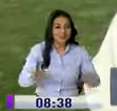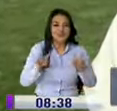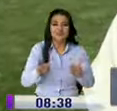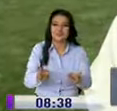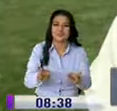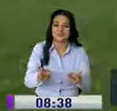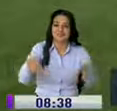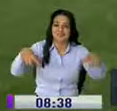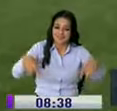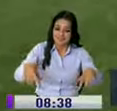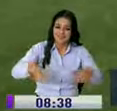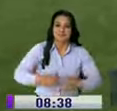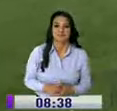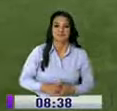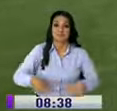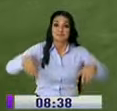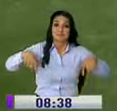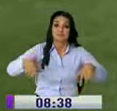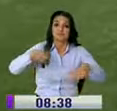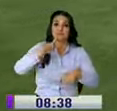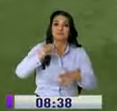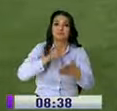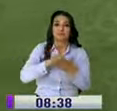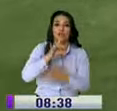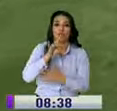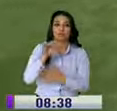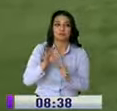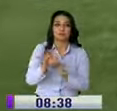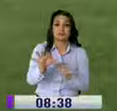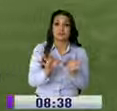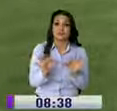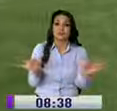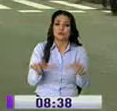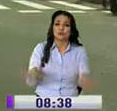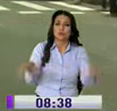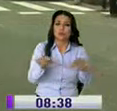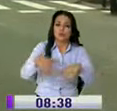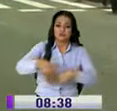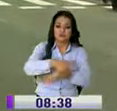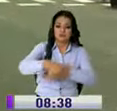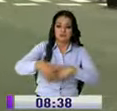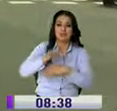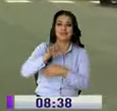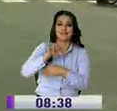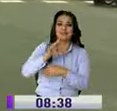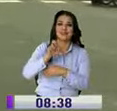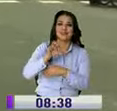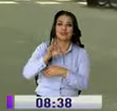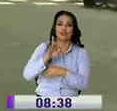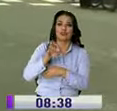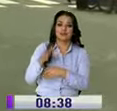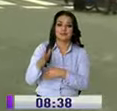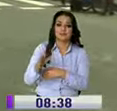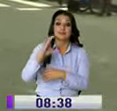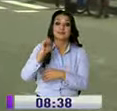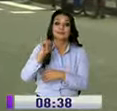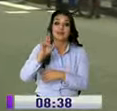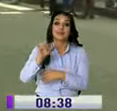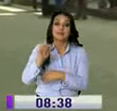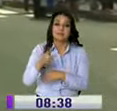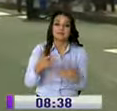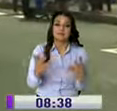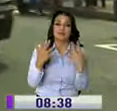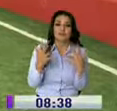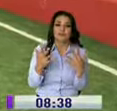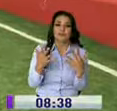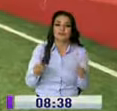esta hermosa cancha. La cancha tiene 1.800 metros cuadrados y se ubica en la Avenida de los Libertadores y Cayapas. Como obras complementarias